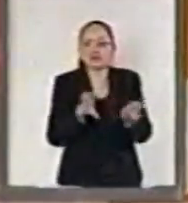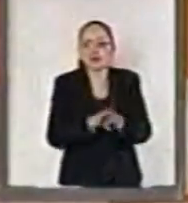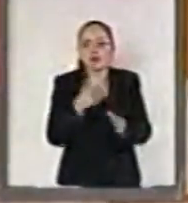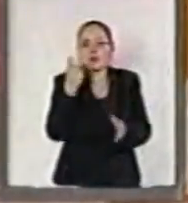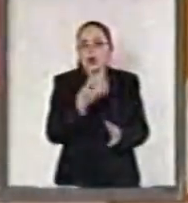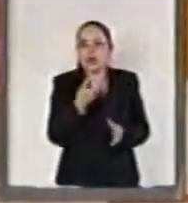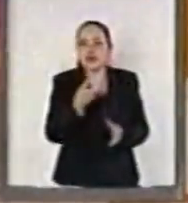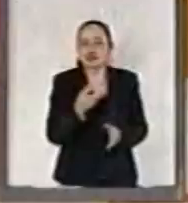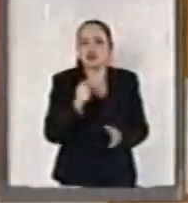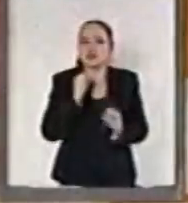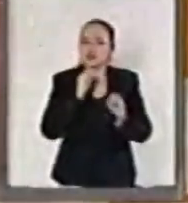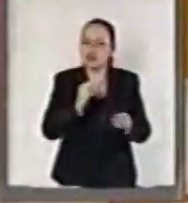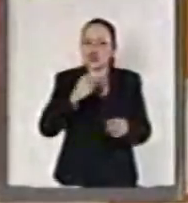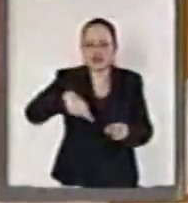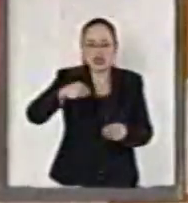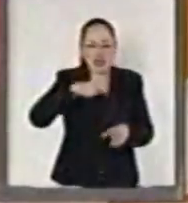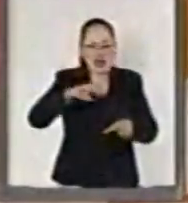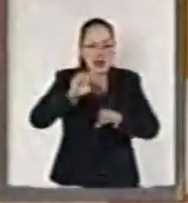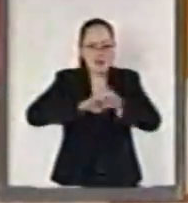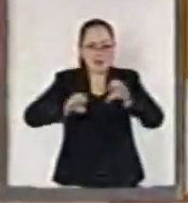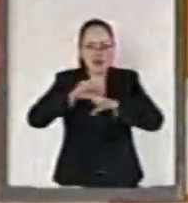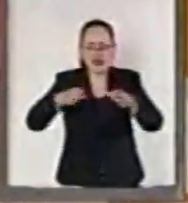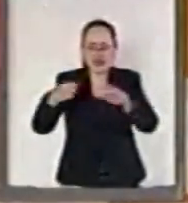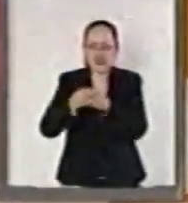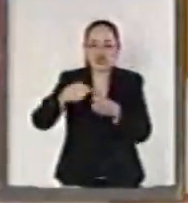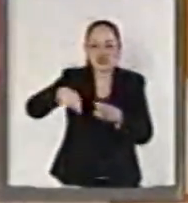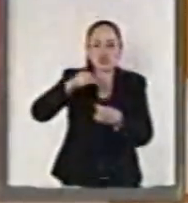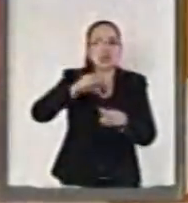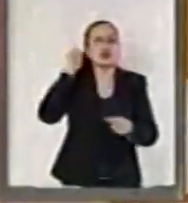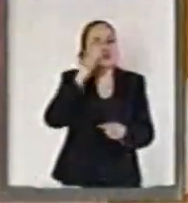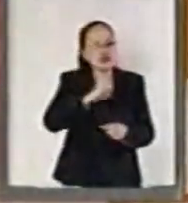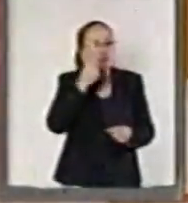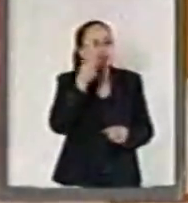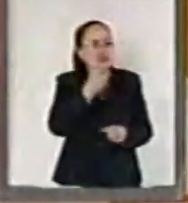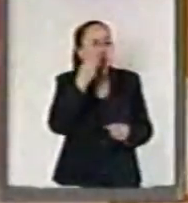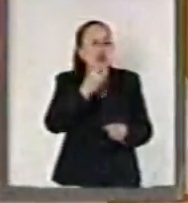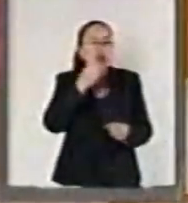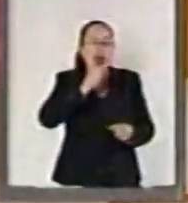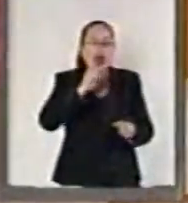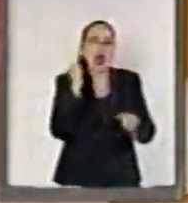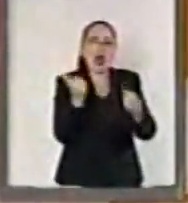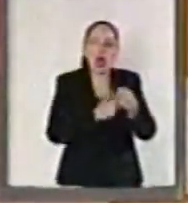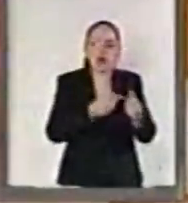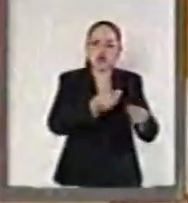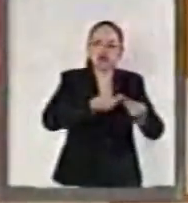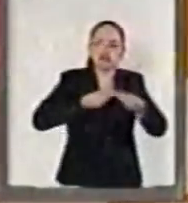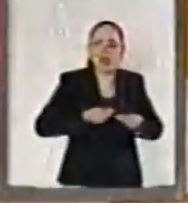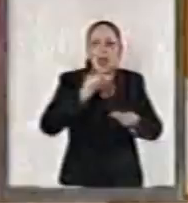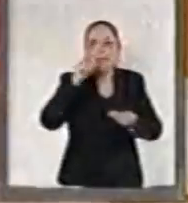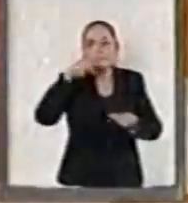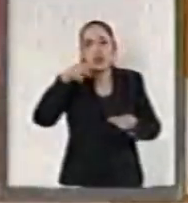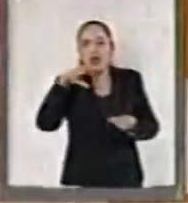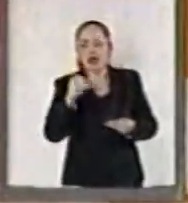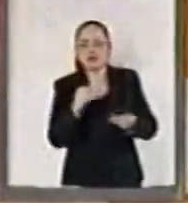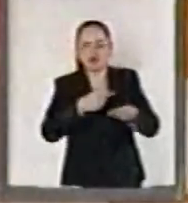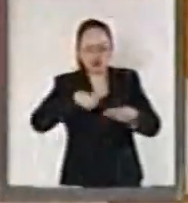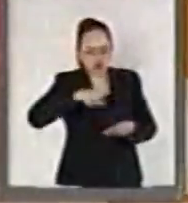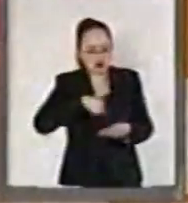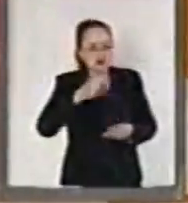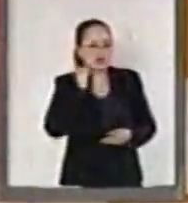es correcto que los industriales estén acudiendo a este amparo. Nosotros, aquí en el